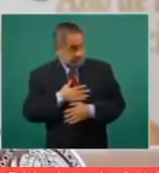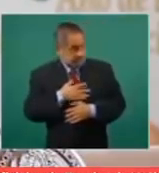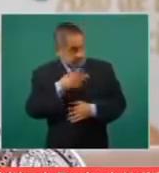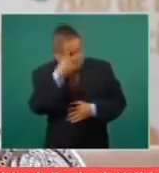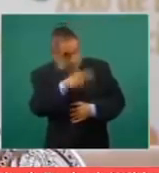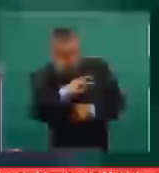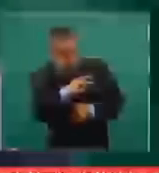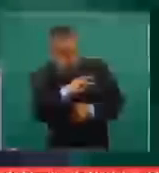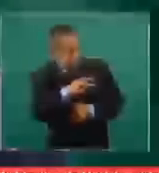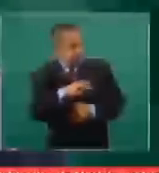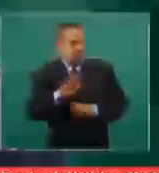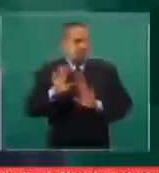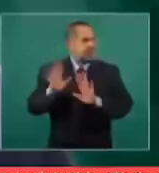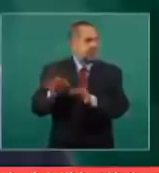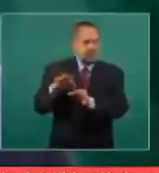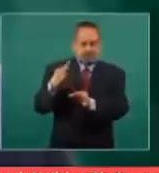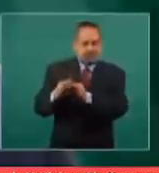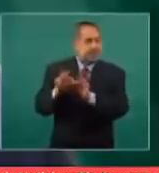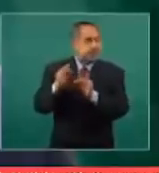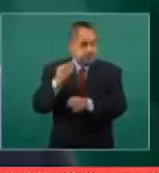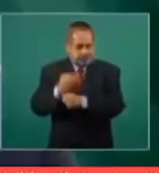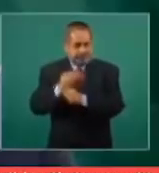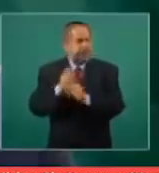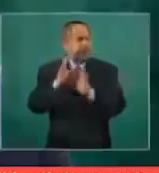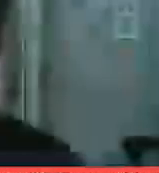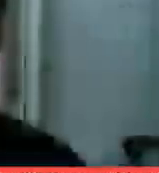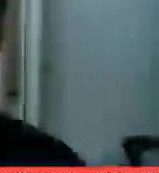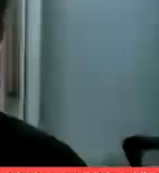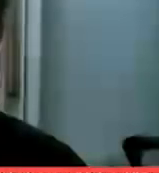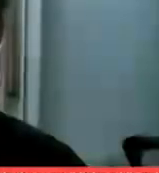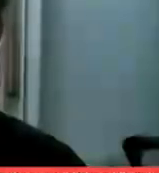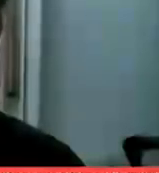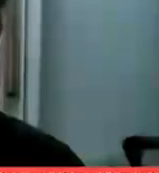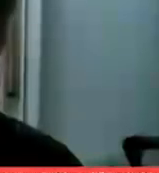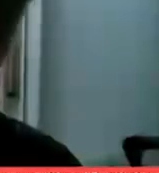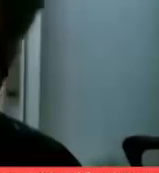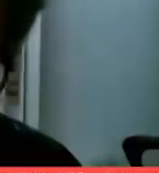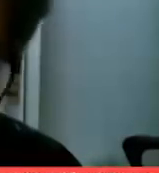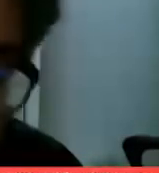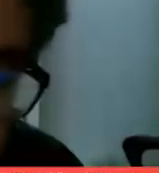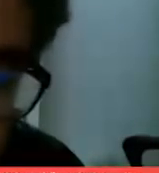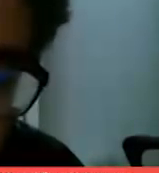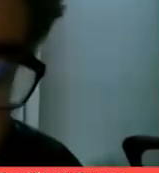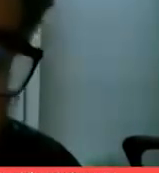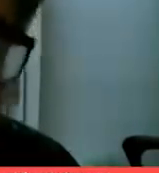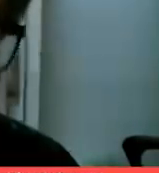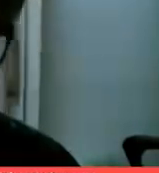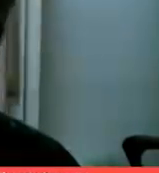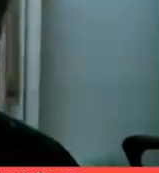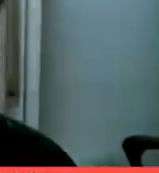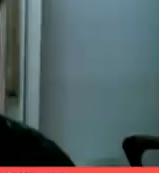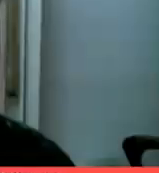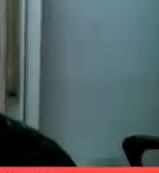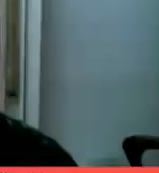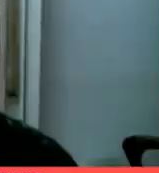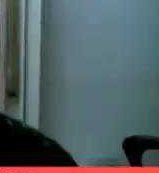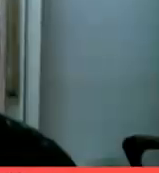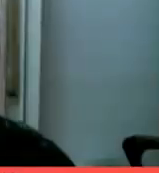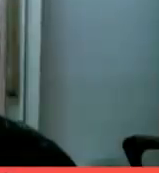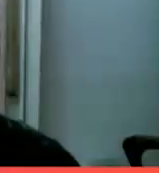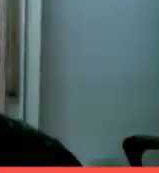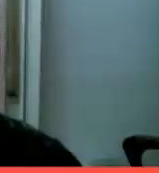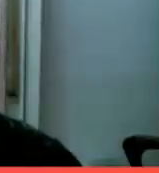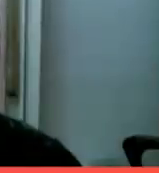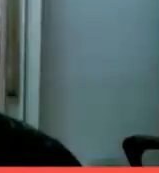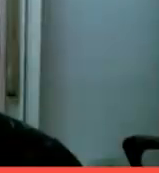evidentemente no le tiene tomado el pulso a lo legítimo y a lo urgente de estas demandas,